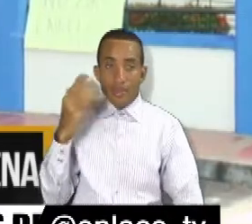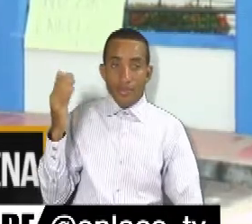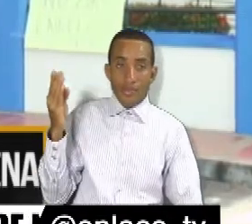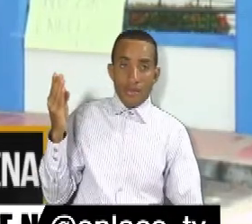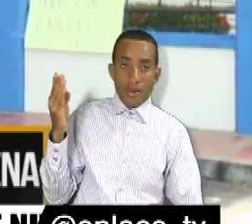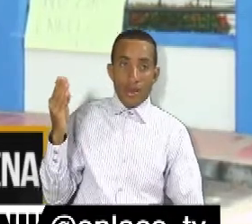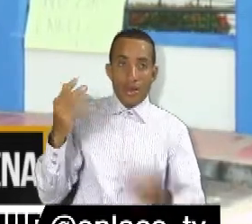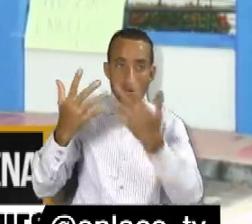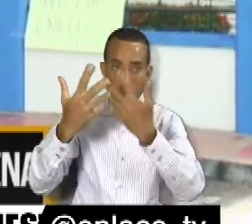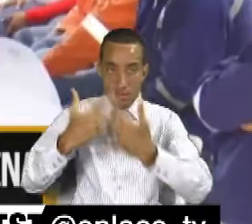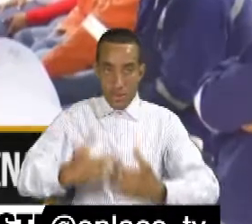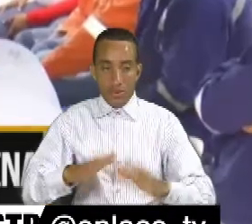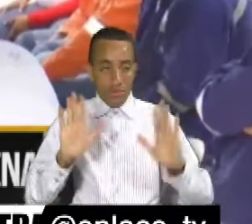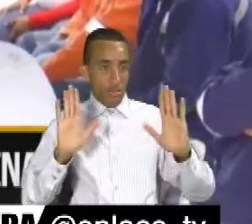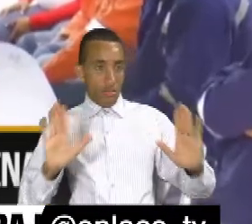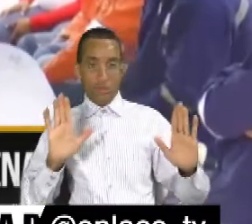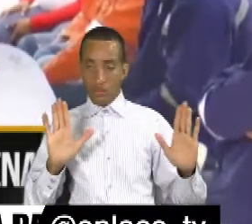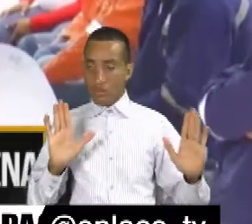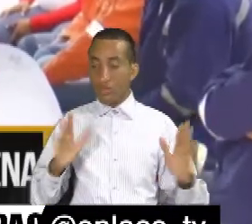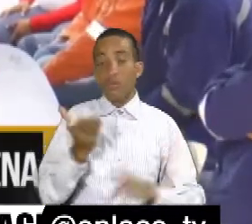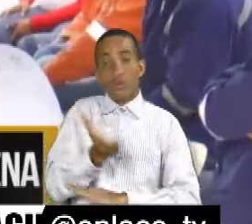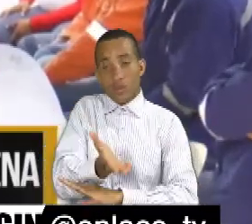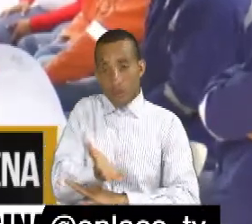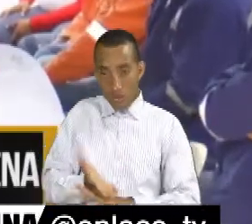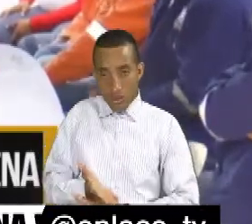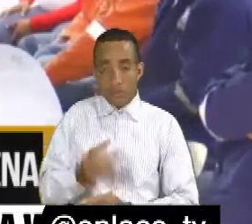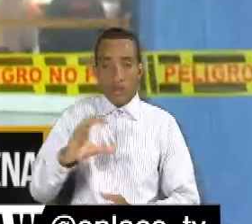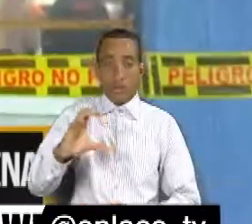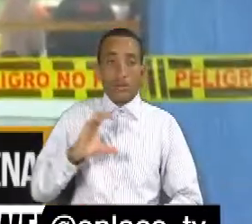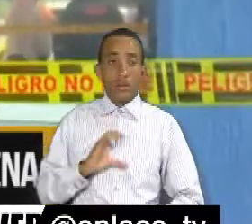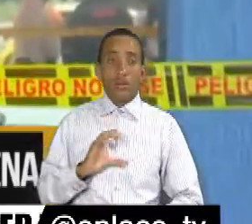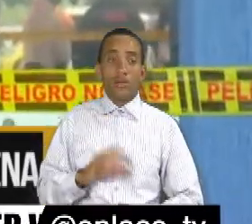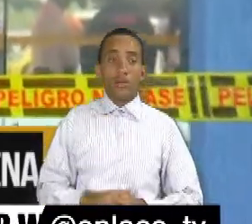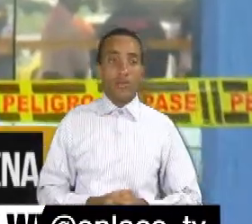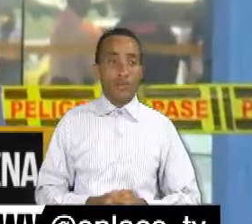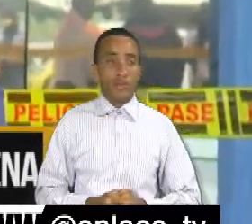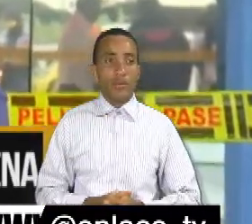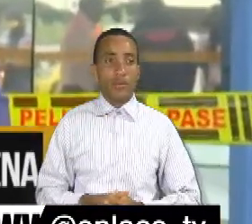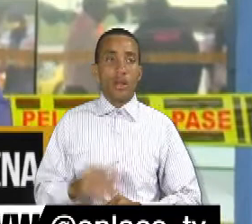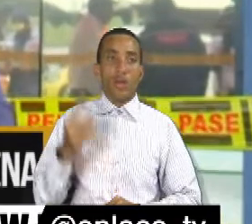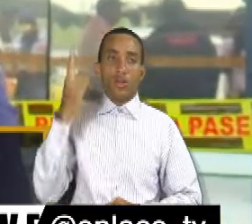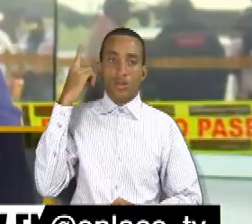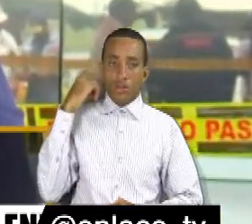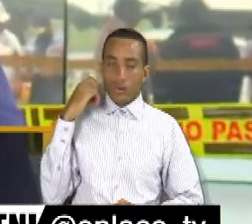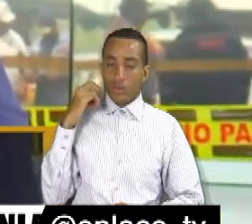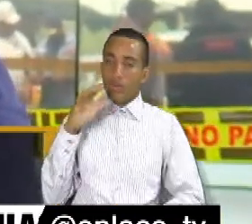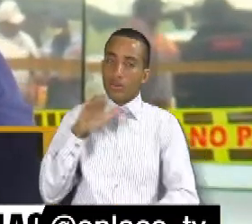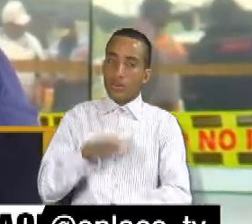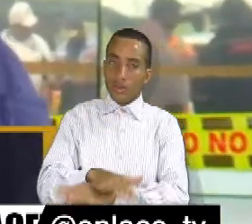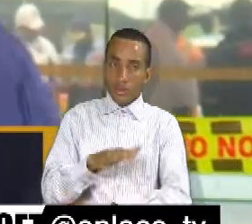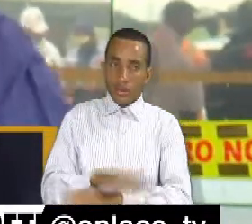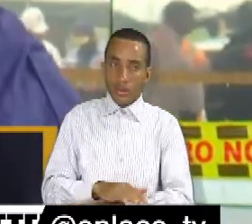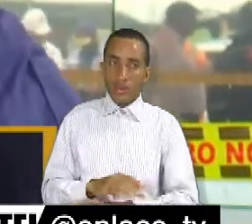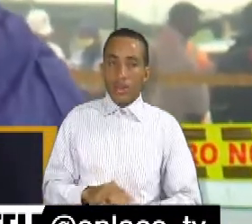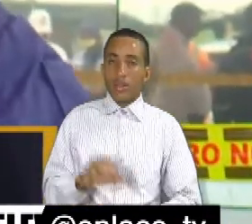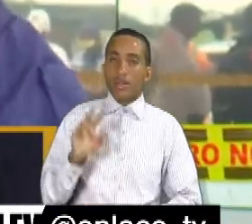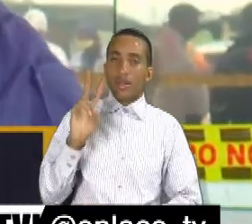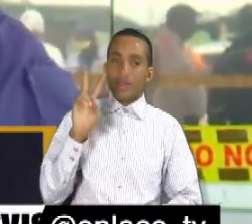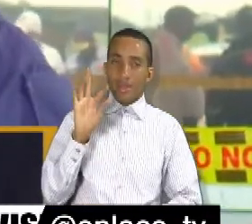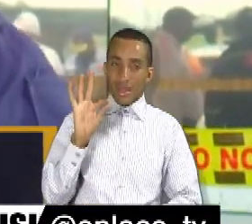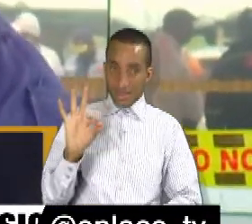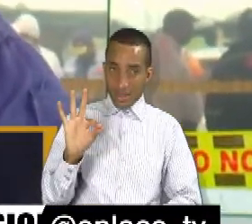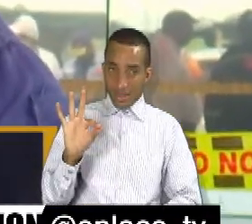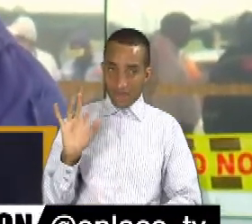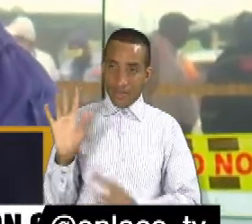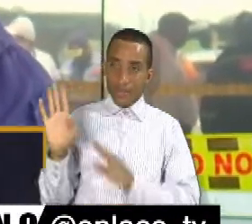pago de sus salarios atrasados. Juan Carlos Lora es uno de ellos. Ayer en las horas de la tarde subieron tres voceros representantes